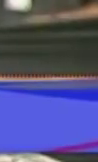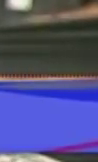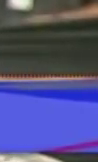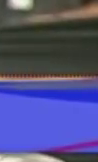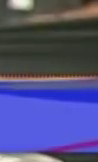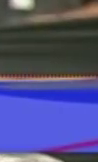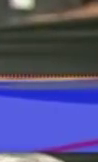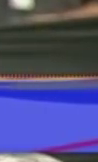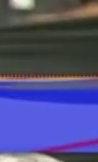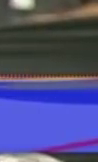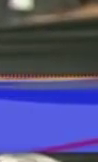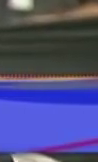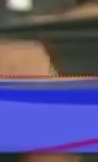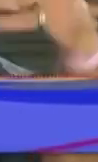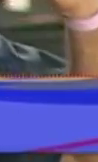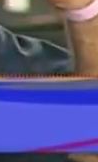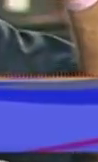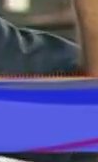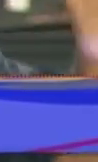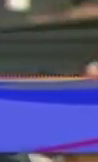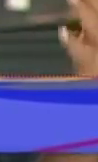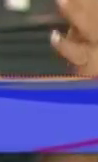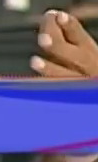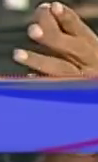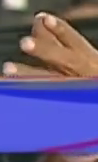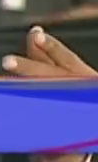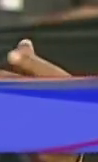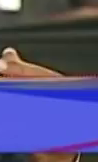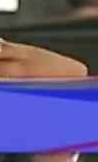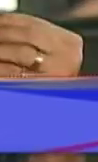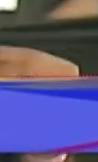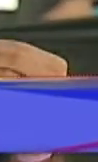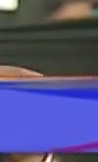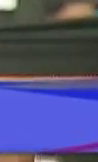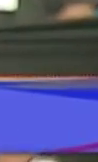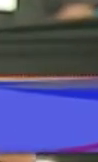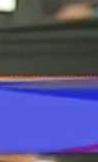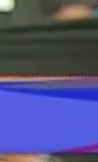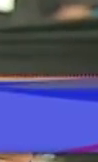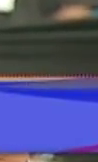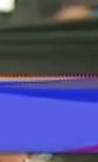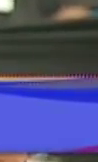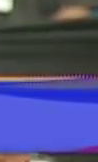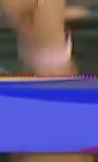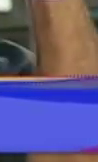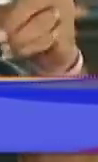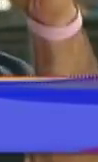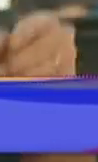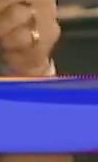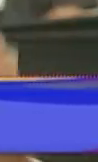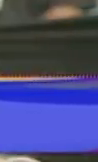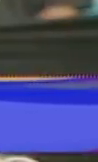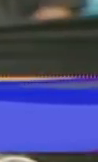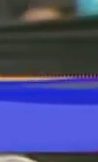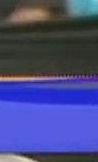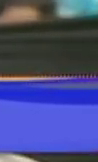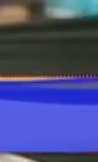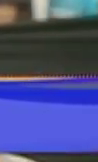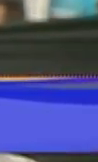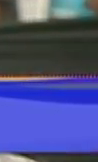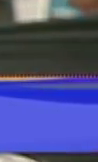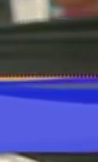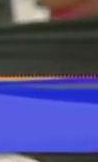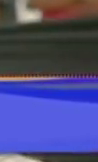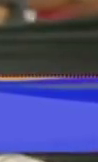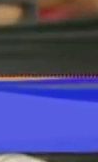explotados. Y asumimos ese compromiso con nuestro comandante Chávez en Puerto Sucre,